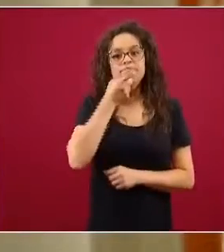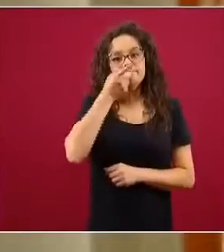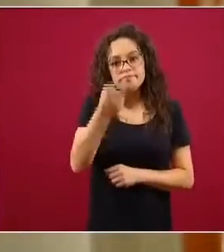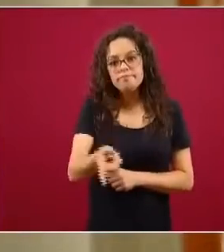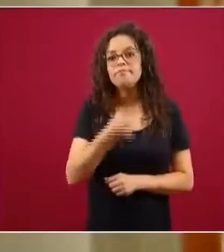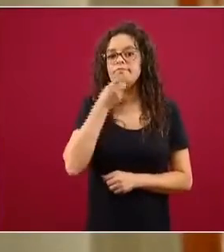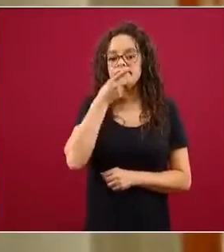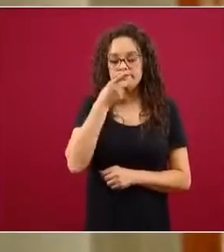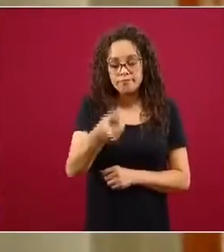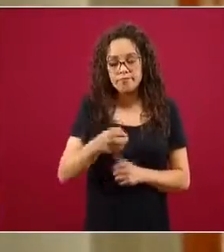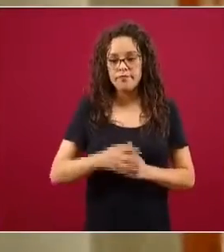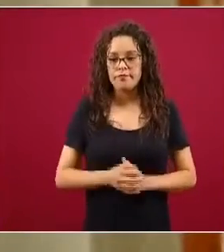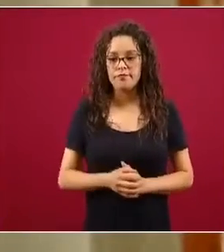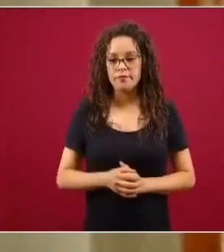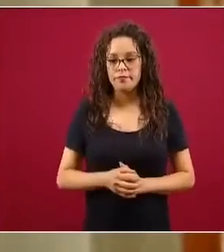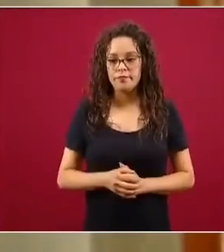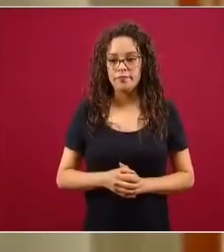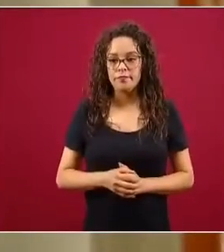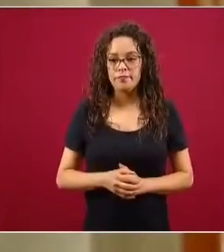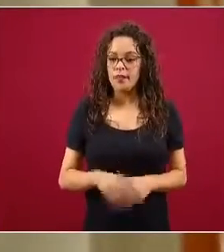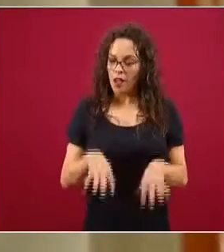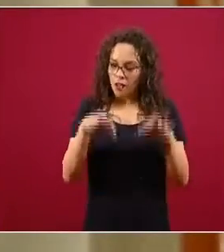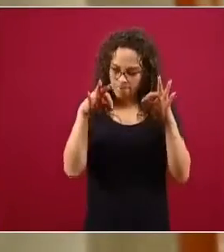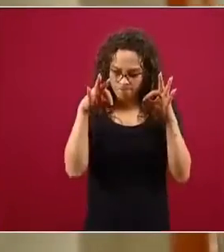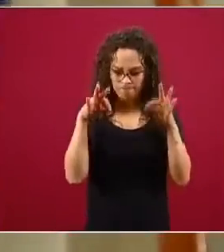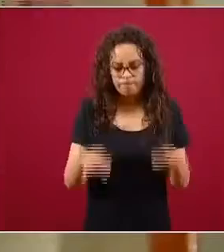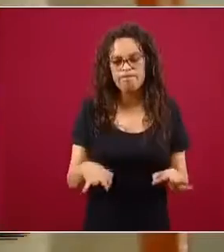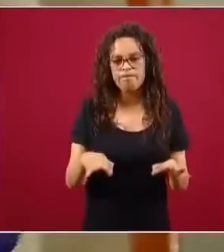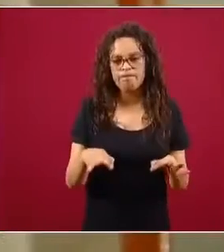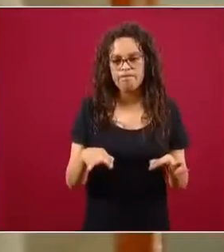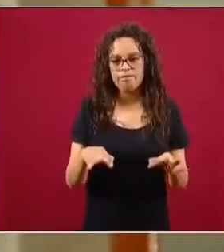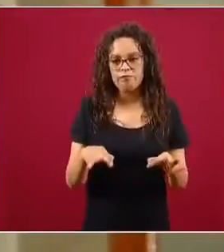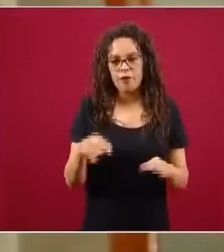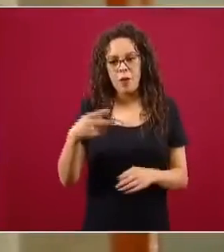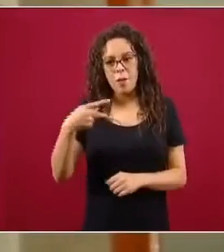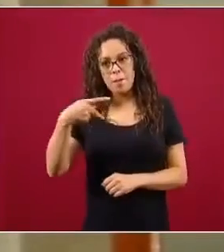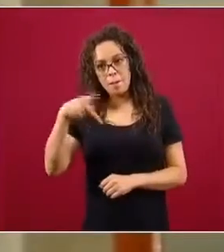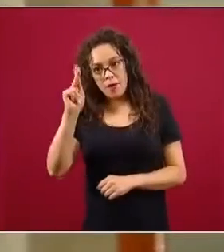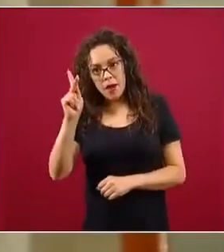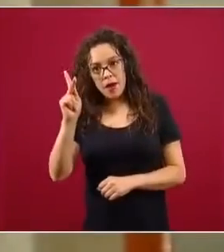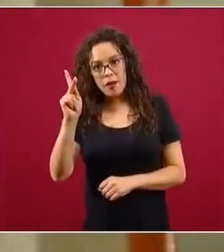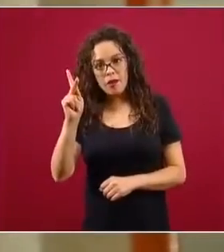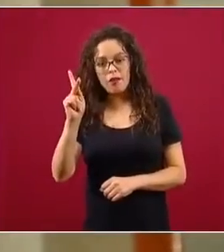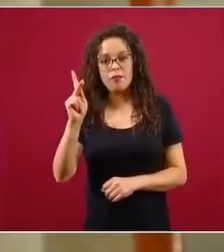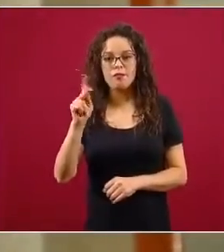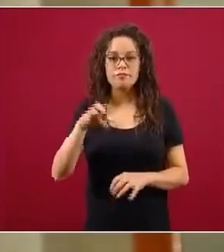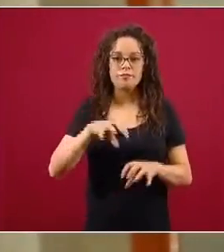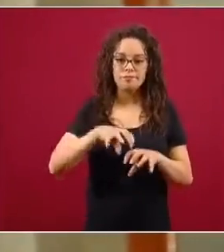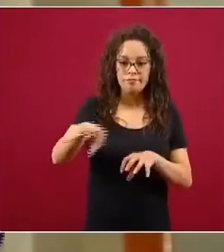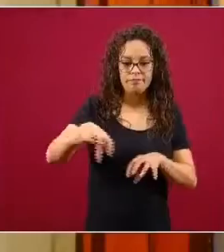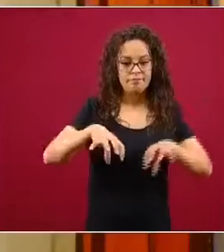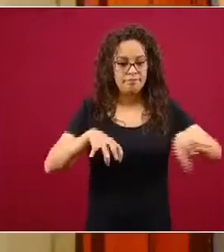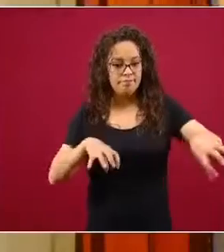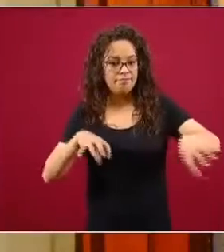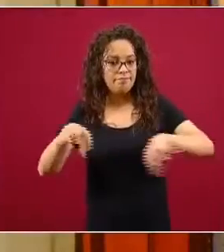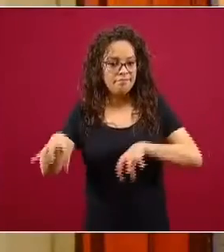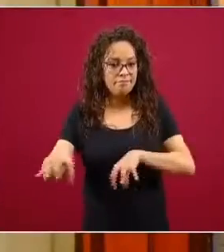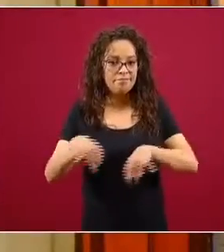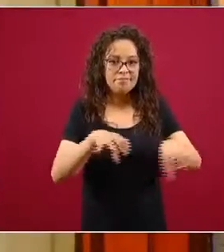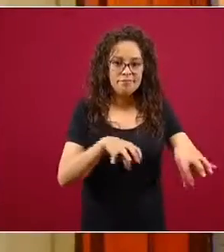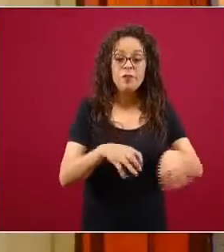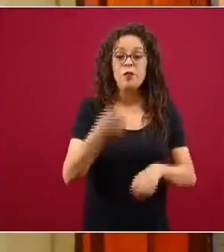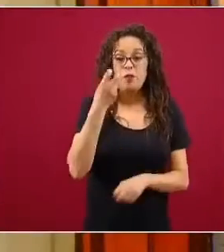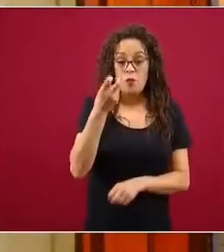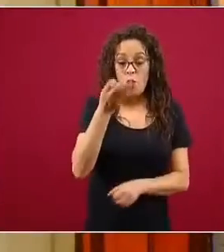forma consistente, pero tal vez parcial, y por eso decidimos presentar de